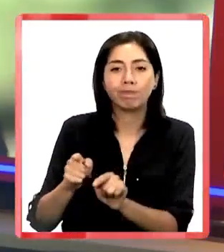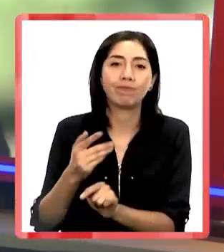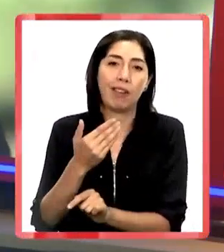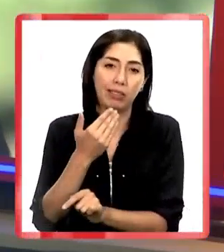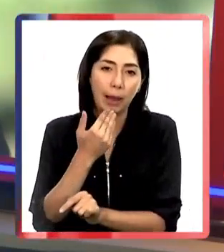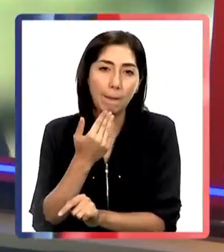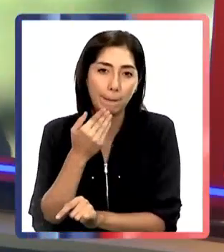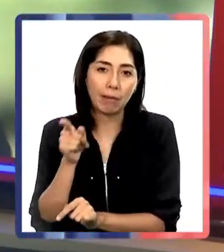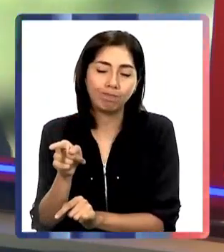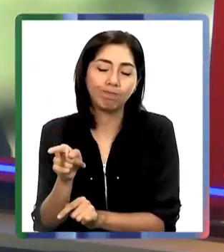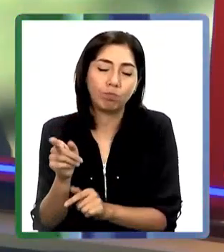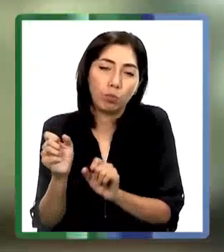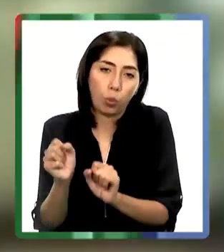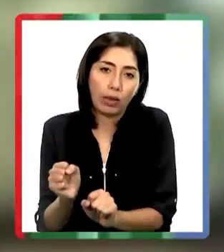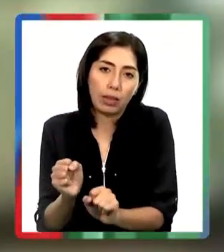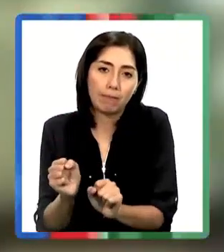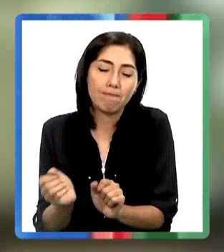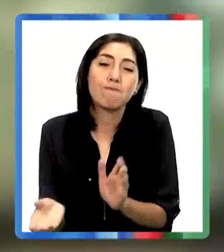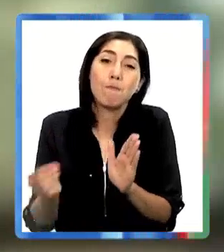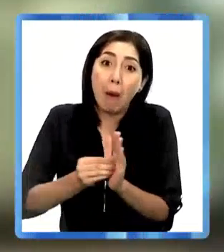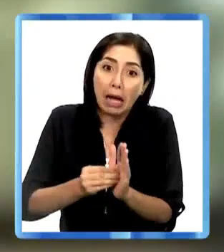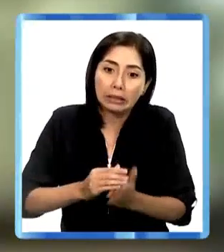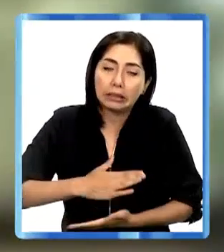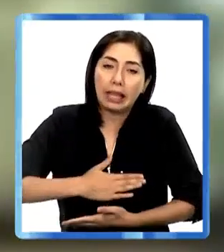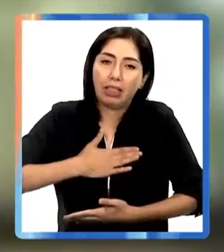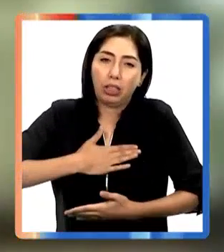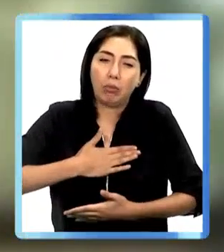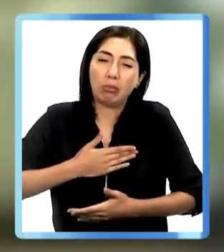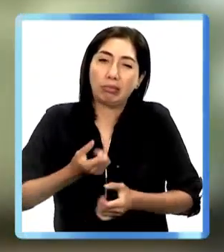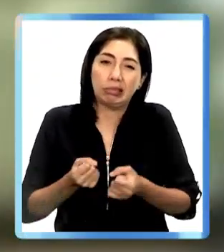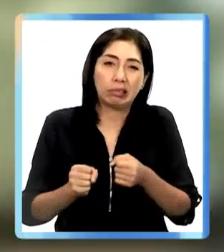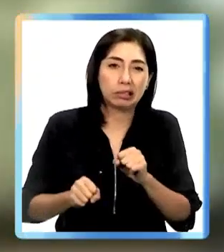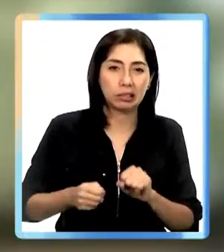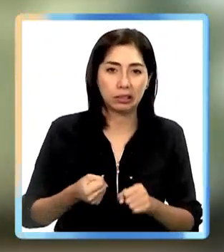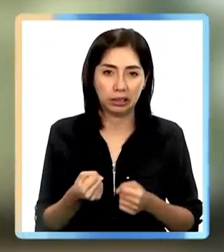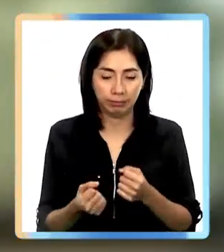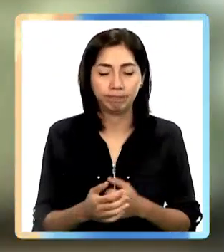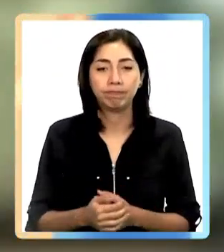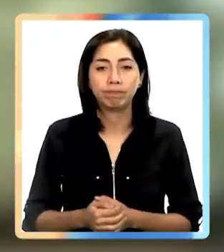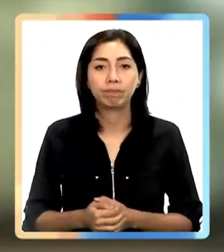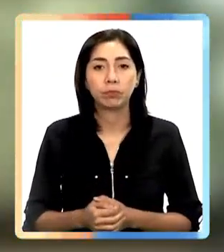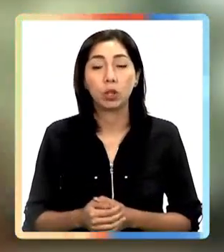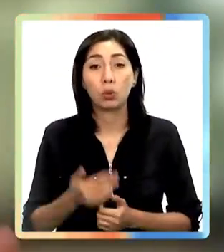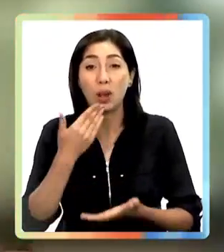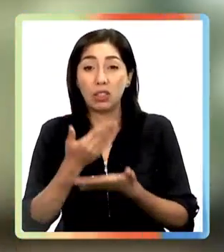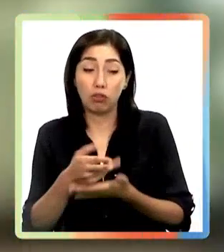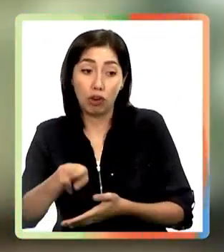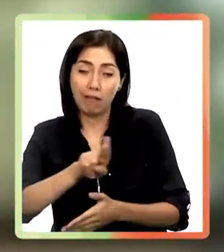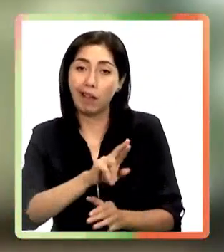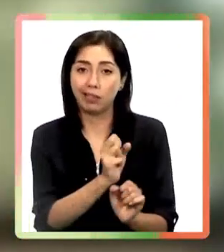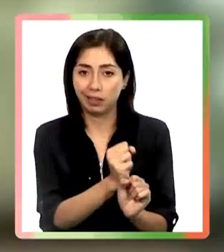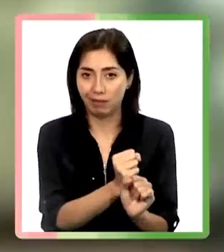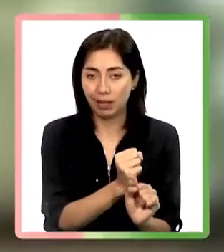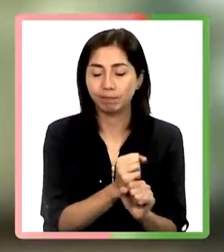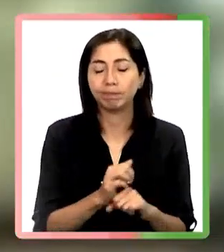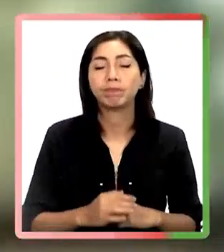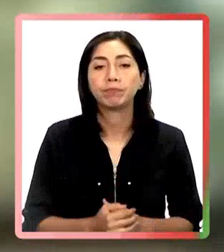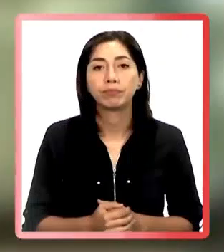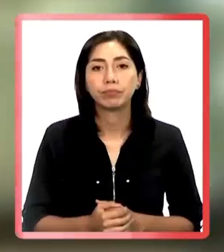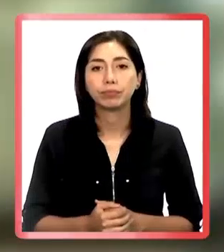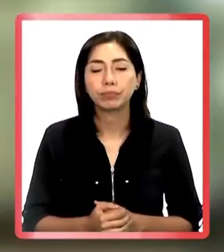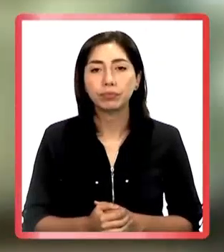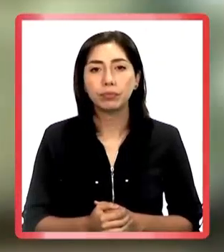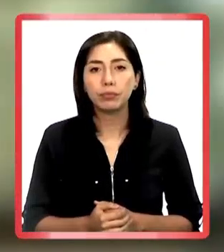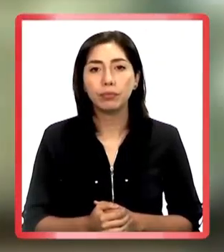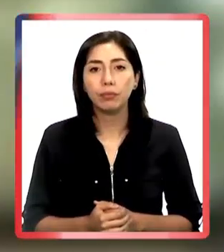favorecer una mayor expresión de estos síntomas al momento de volver a trabajar. Y otro